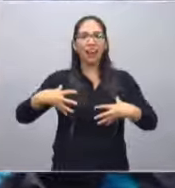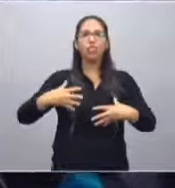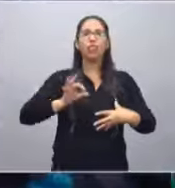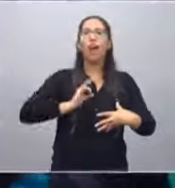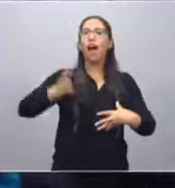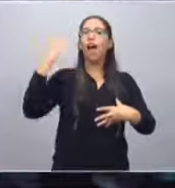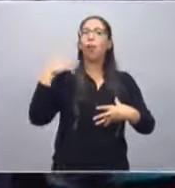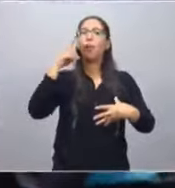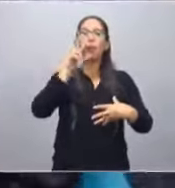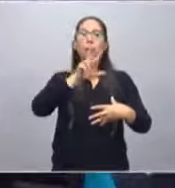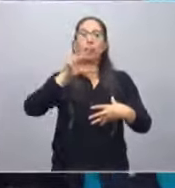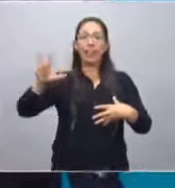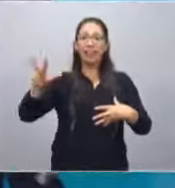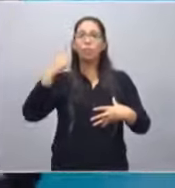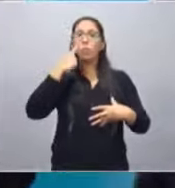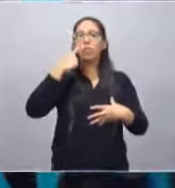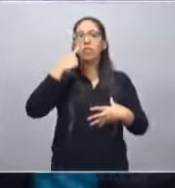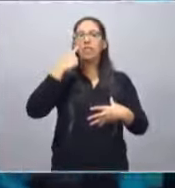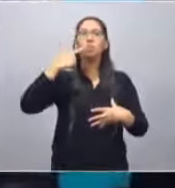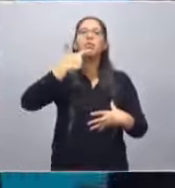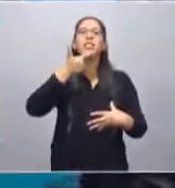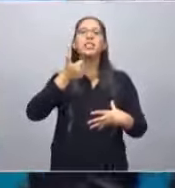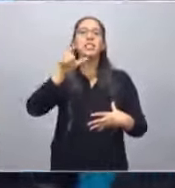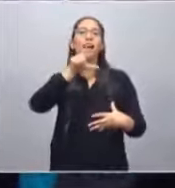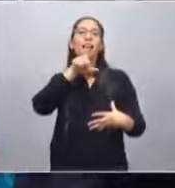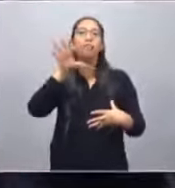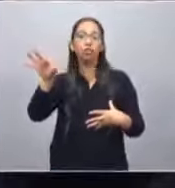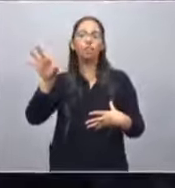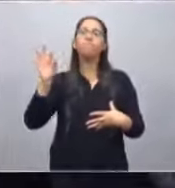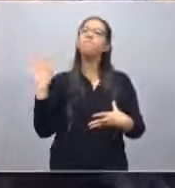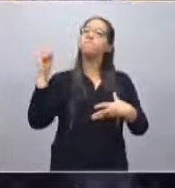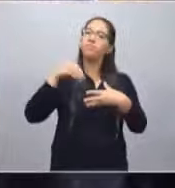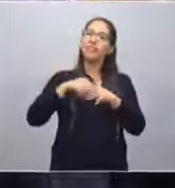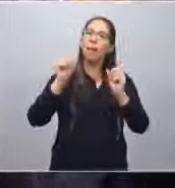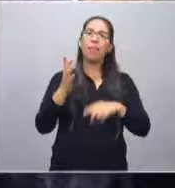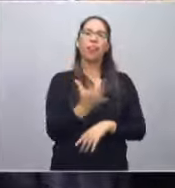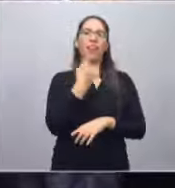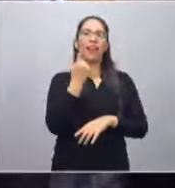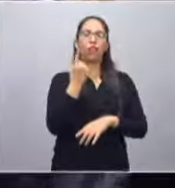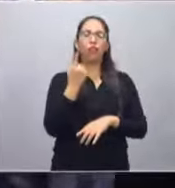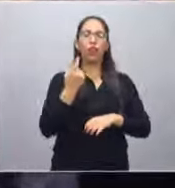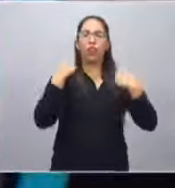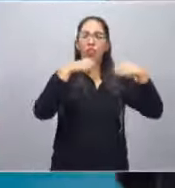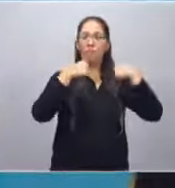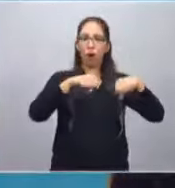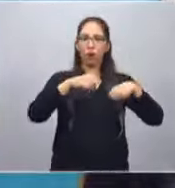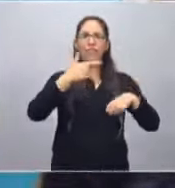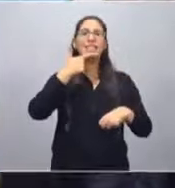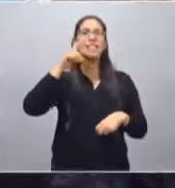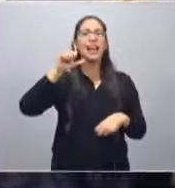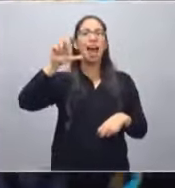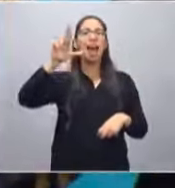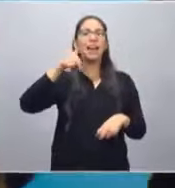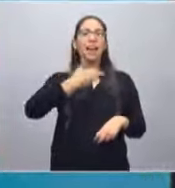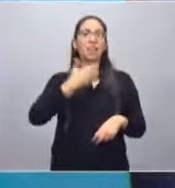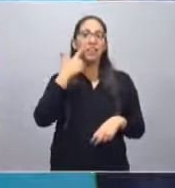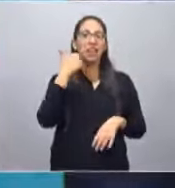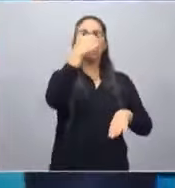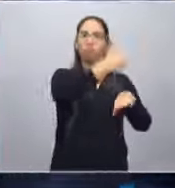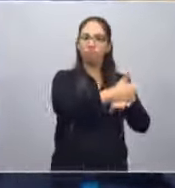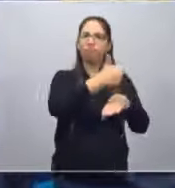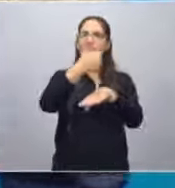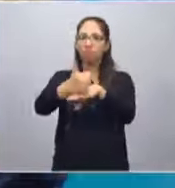2023 del municipio de salto acompaña el director de deportes Guillermo escarfa ahí